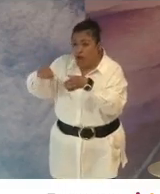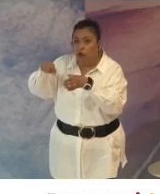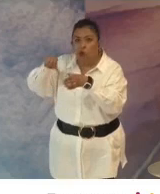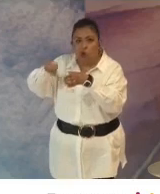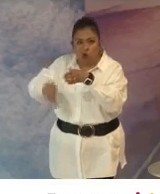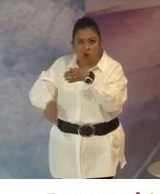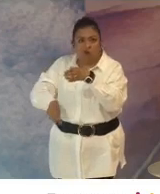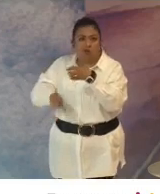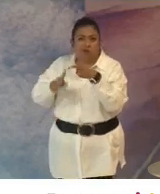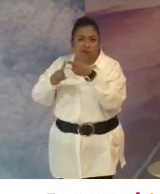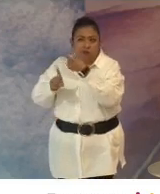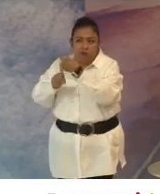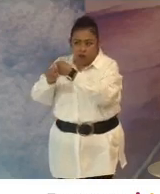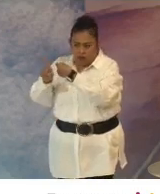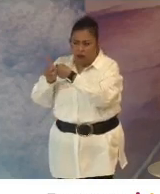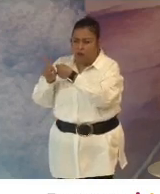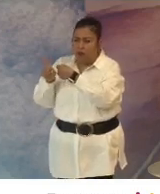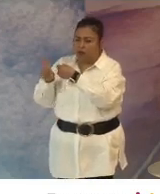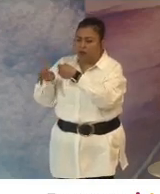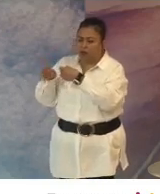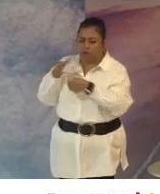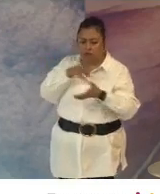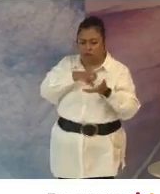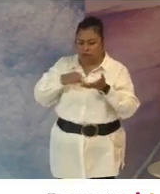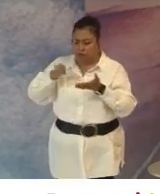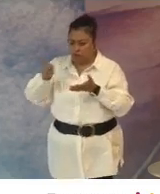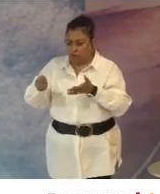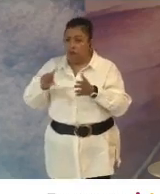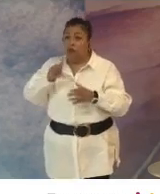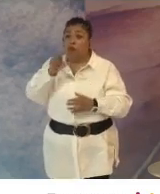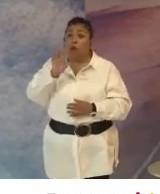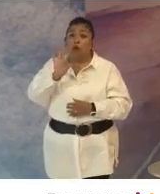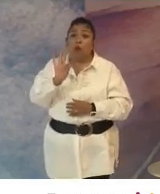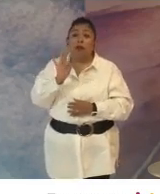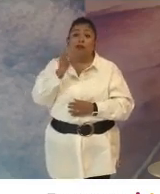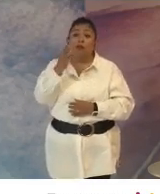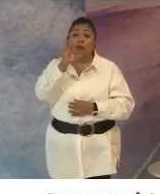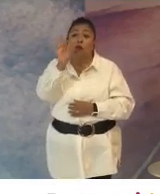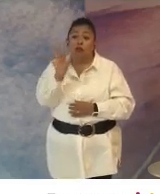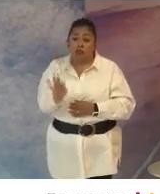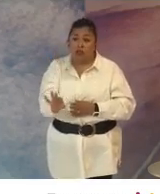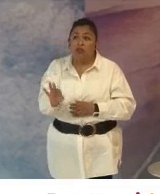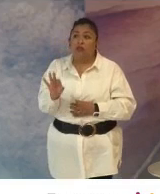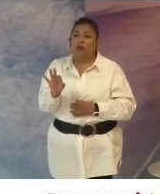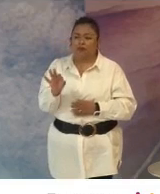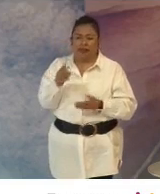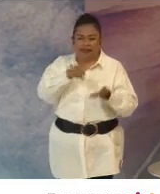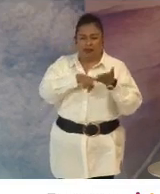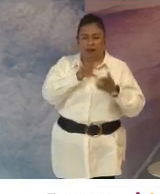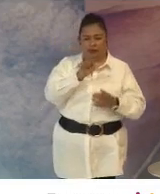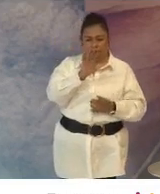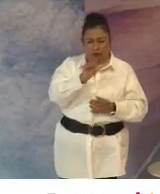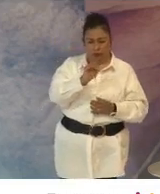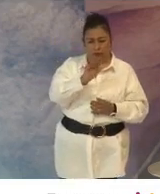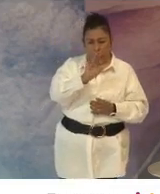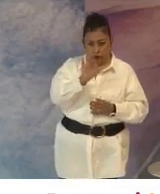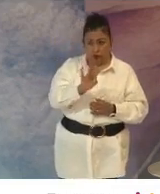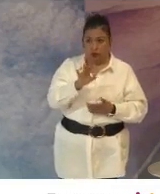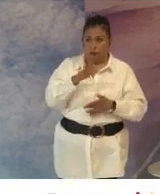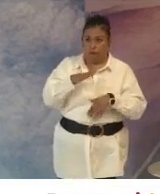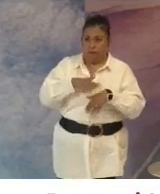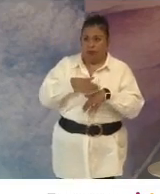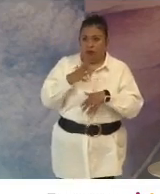nos enfrentamos. Pero después, solo un 43%, tenemos este 69%, que es